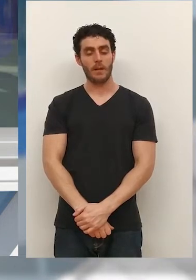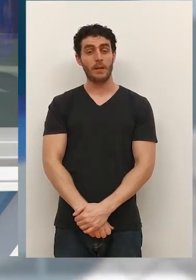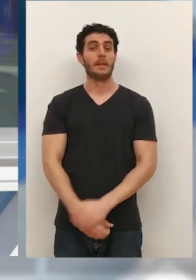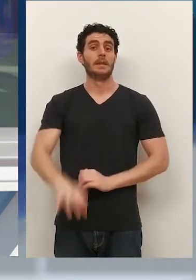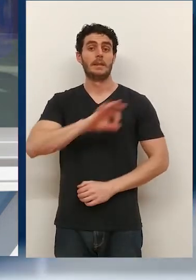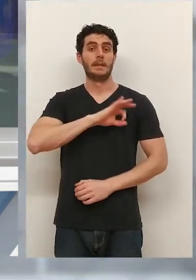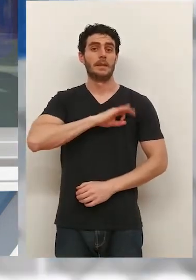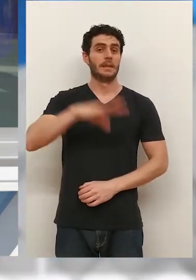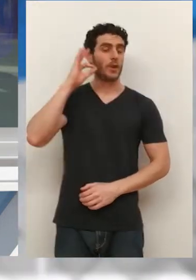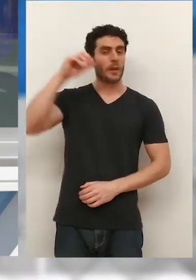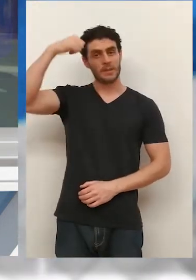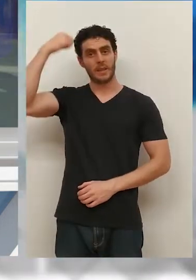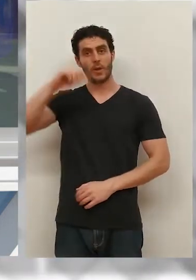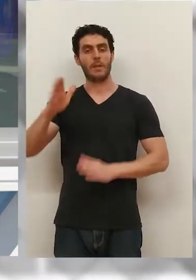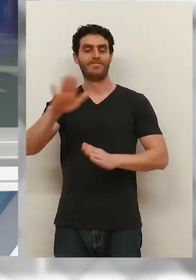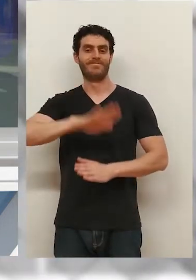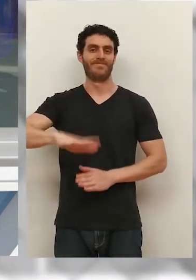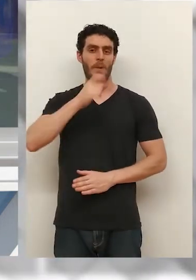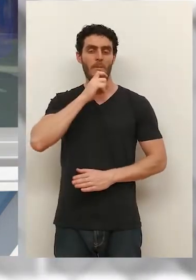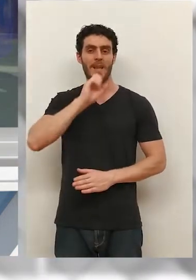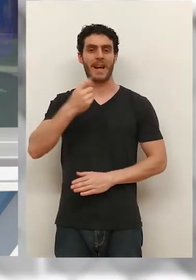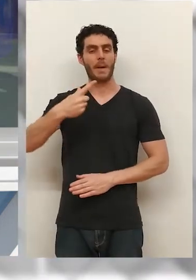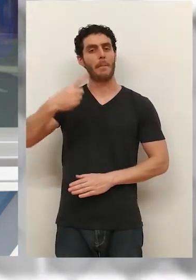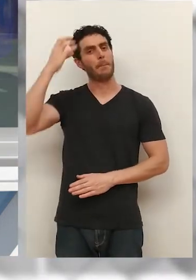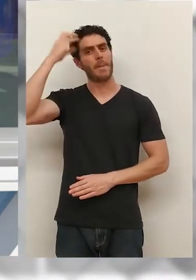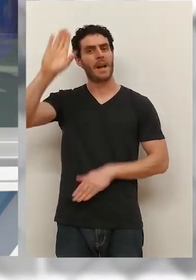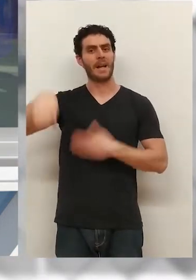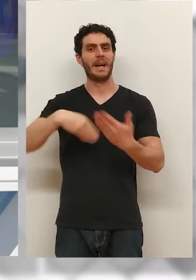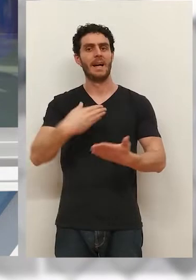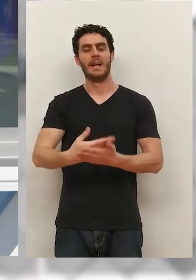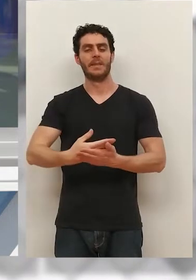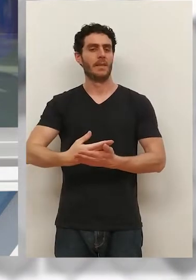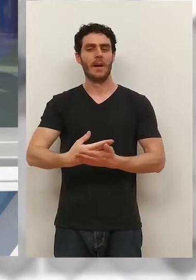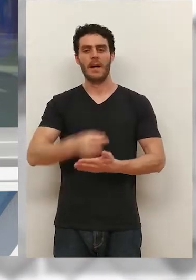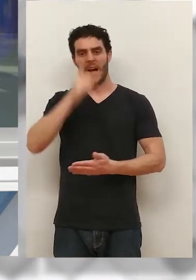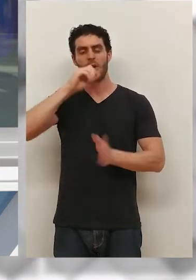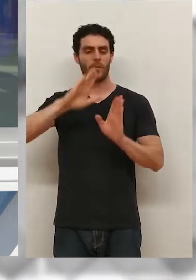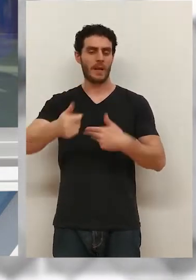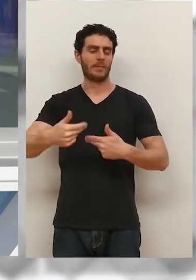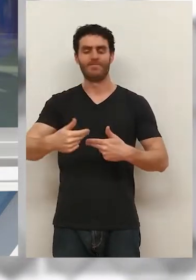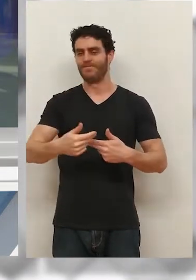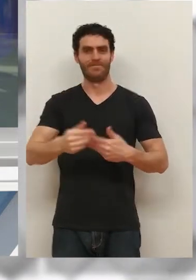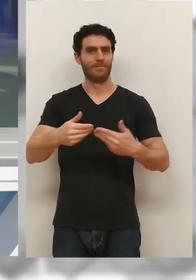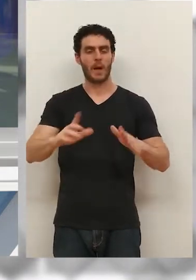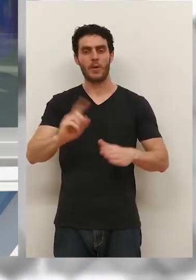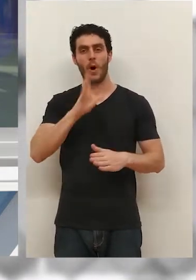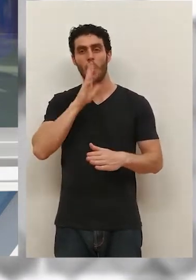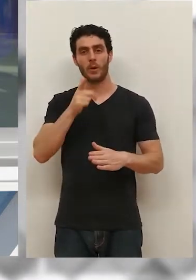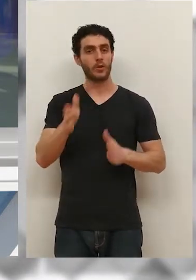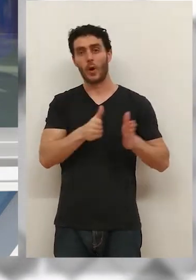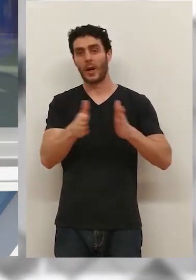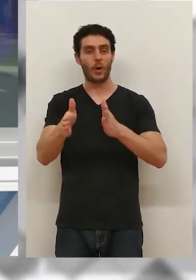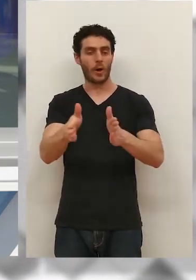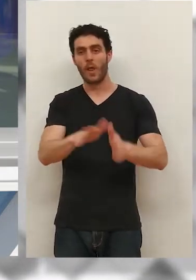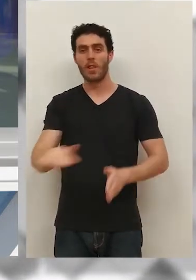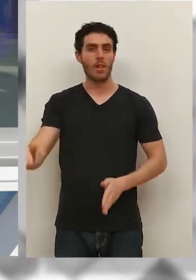Y es que, señoras y señores, es la parte más complicada. Vara de Rey no volverá a abrirse hasta que acabe la intervención a finales de año. De ahí que haya quien busque